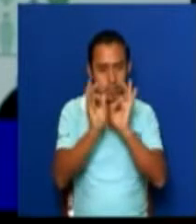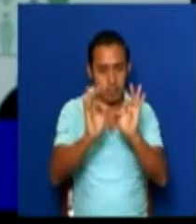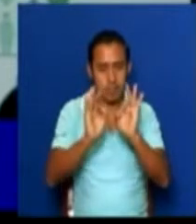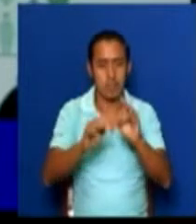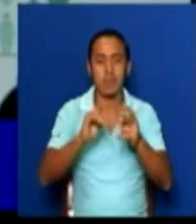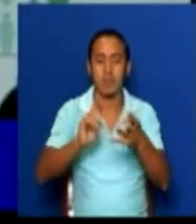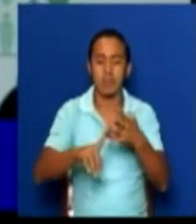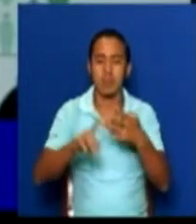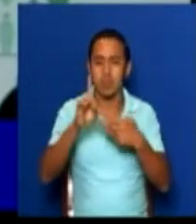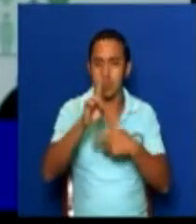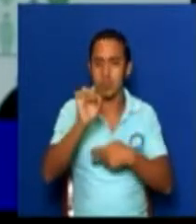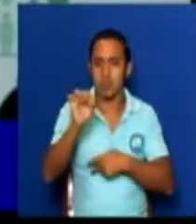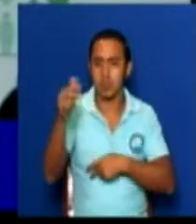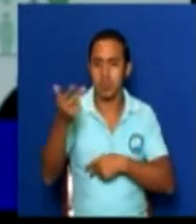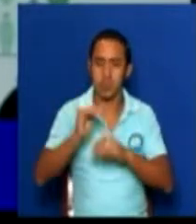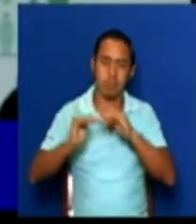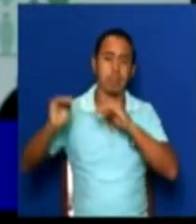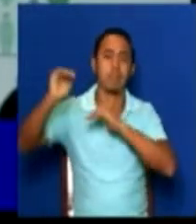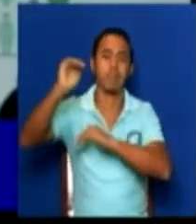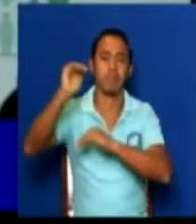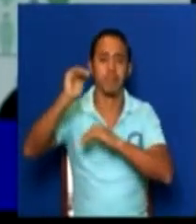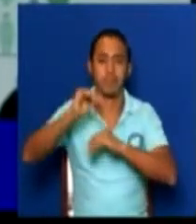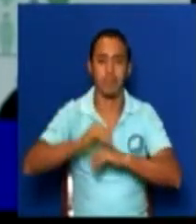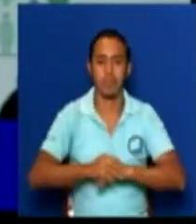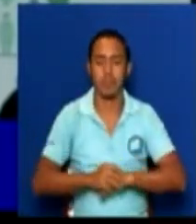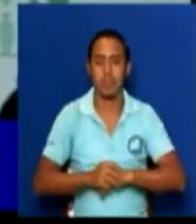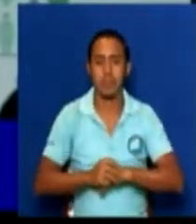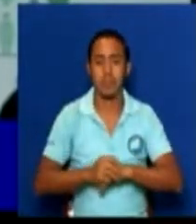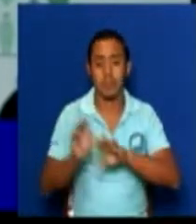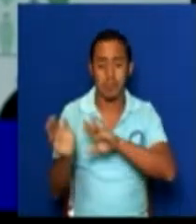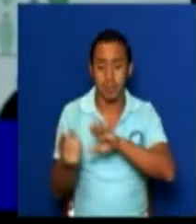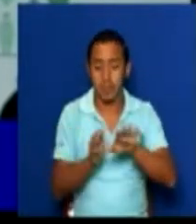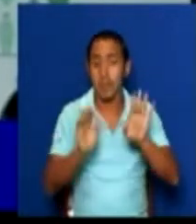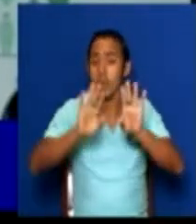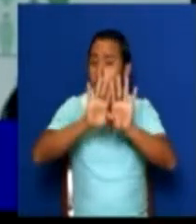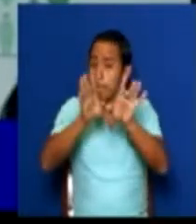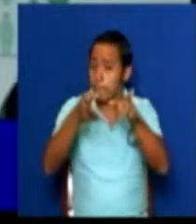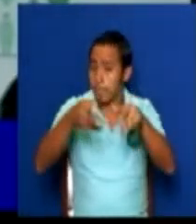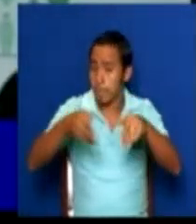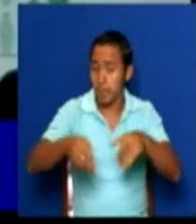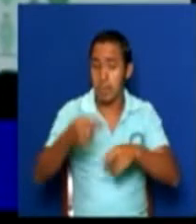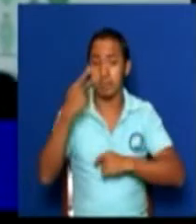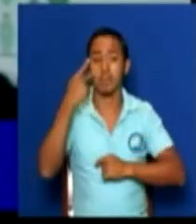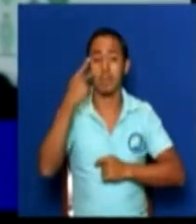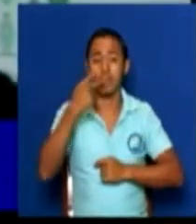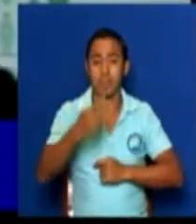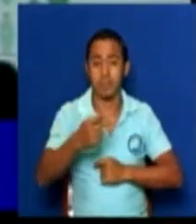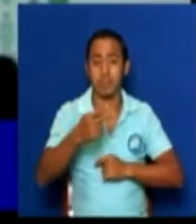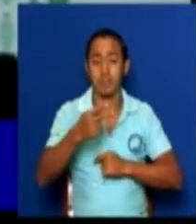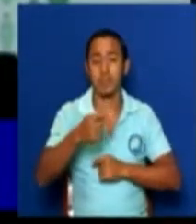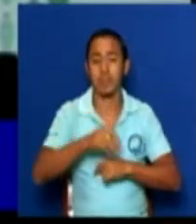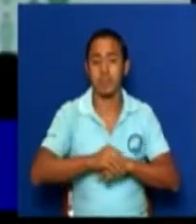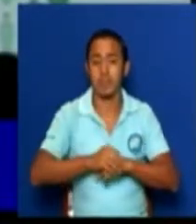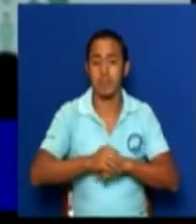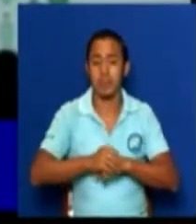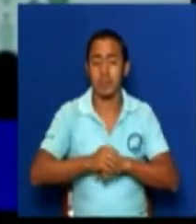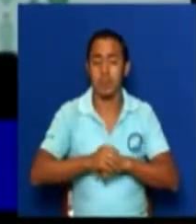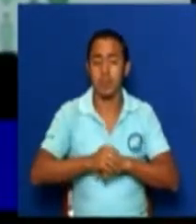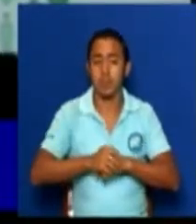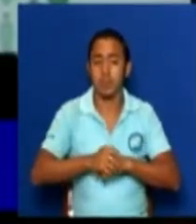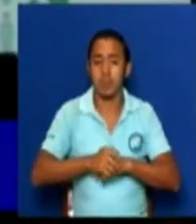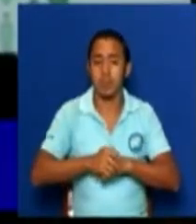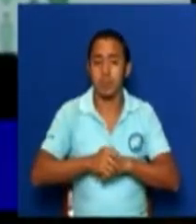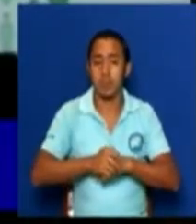y 1.8 con sobrecalificación. En el caso de las mujeres, ustedes pueden ver ahí en la figura que